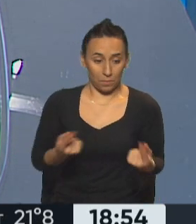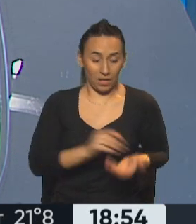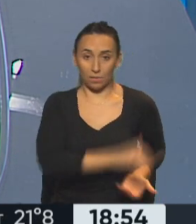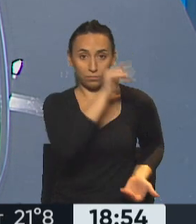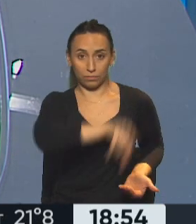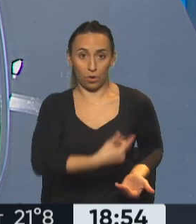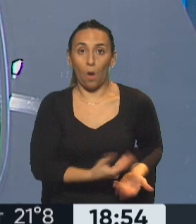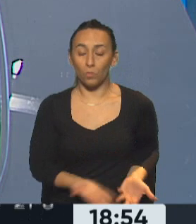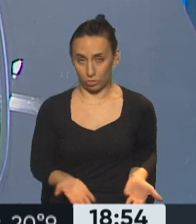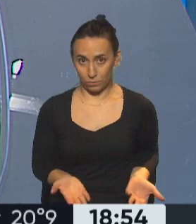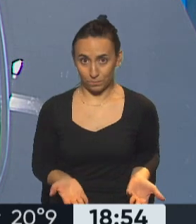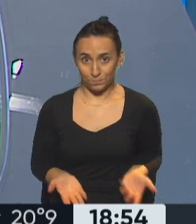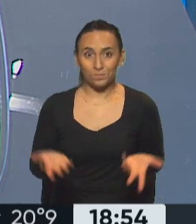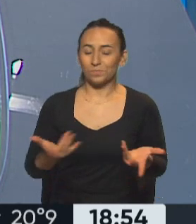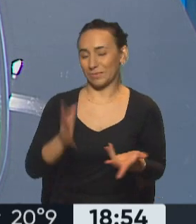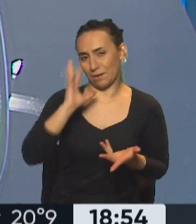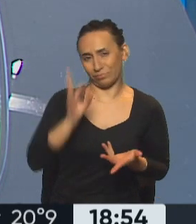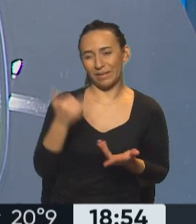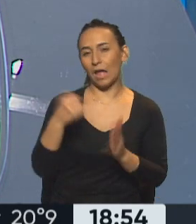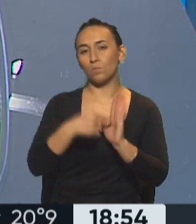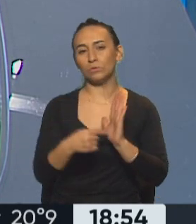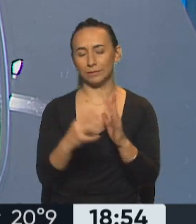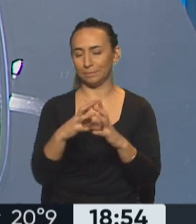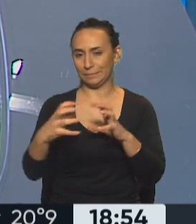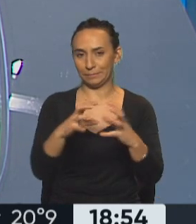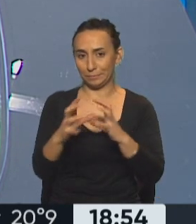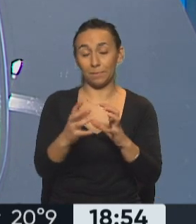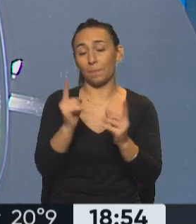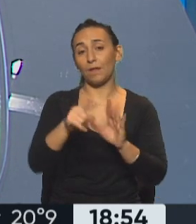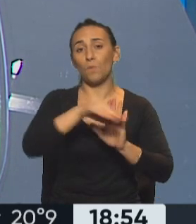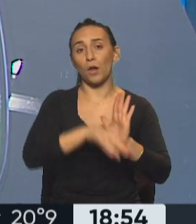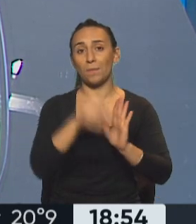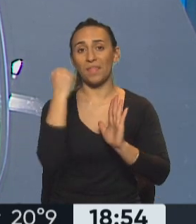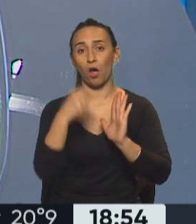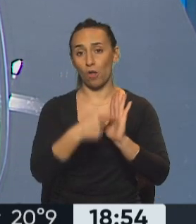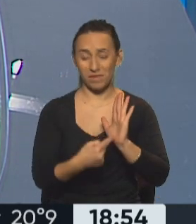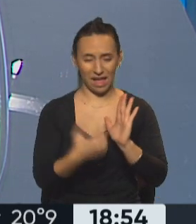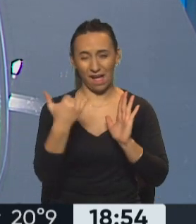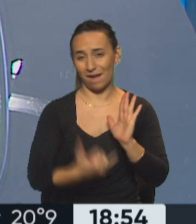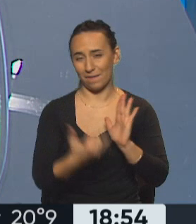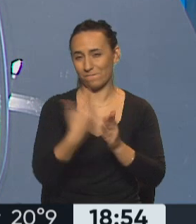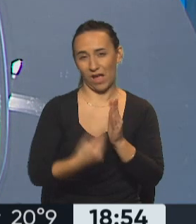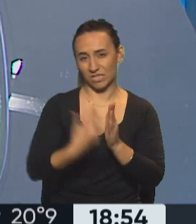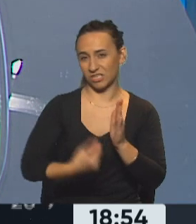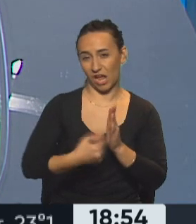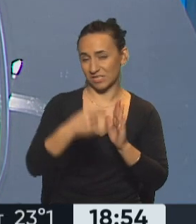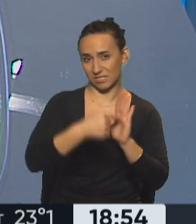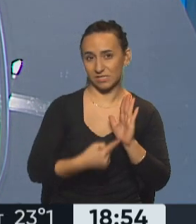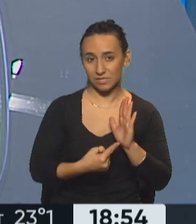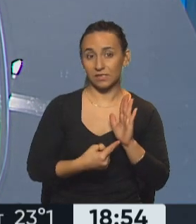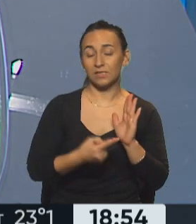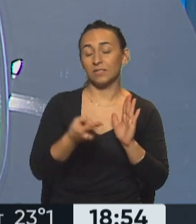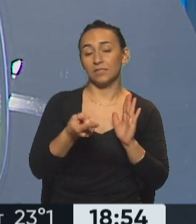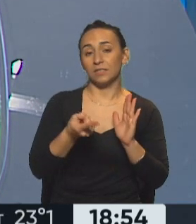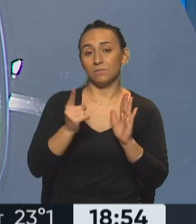Bueno, evidentemente hay fragilidades que se están viendo dentro del programa económico que se traducen luego en un mercado de deuda que también está